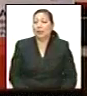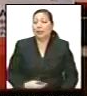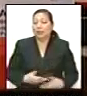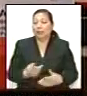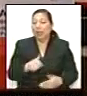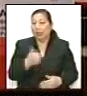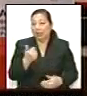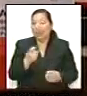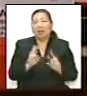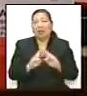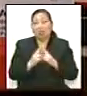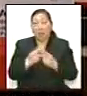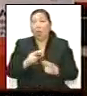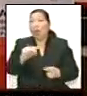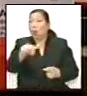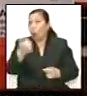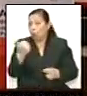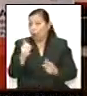es específico